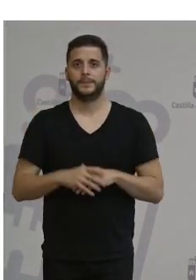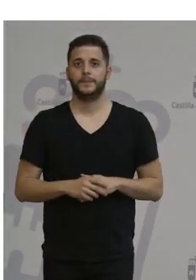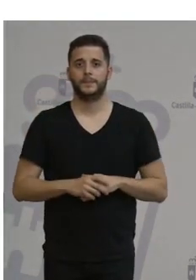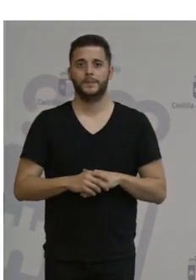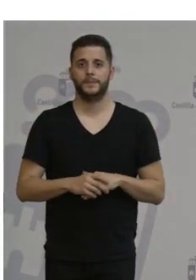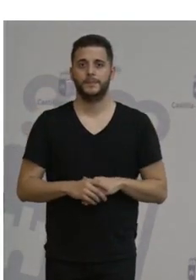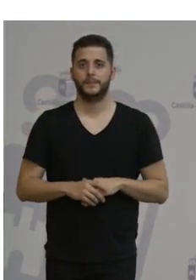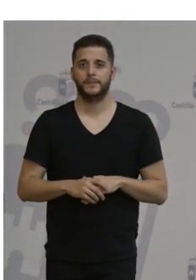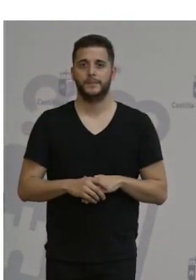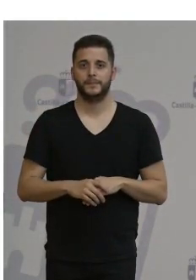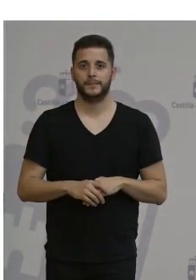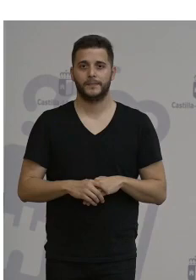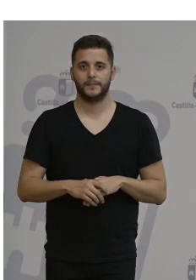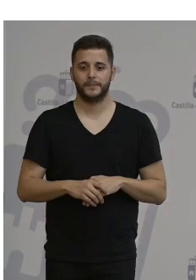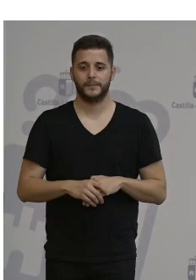Aplausos.